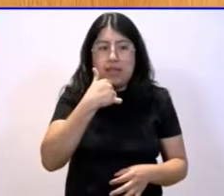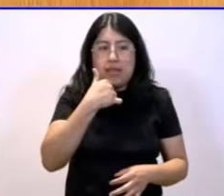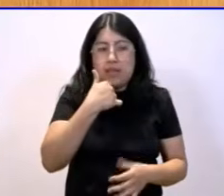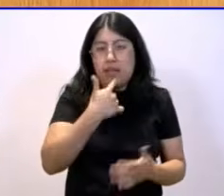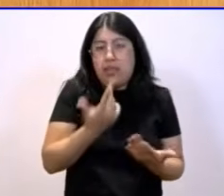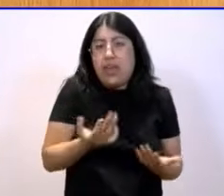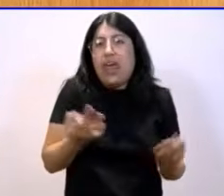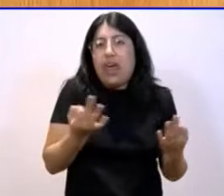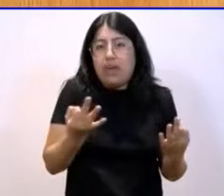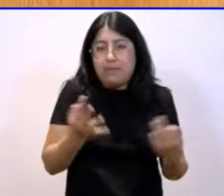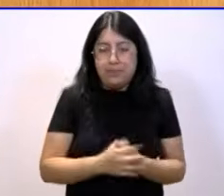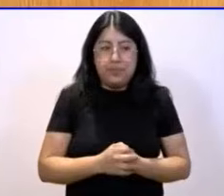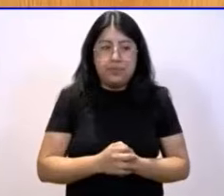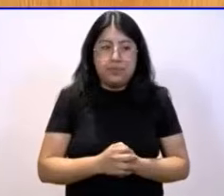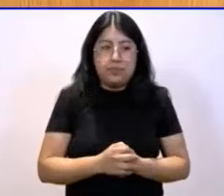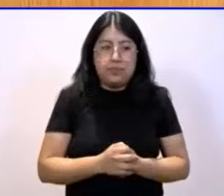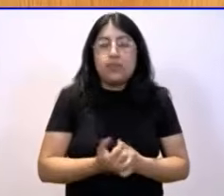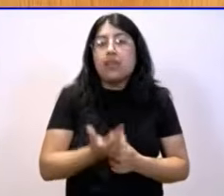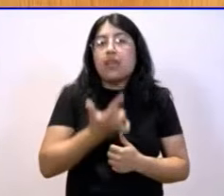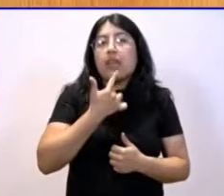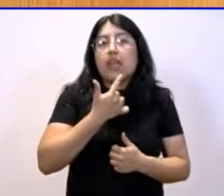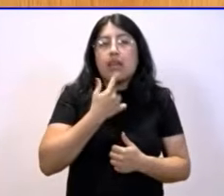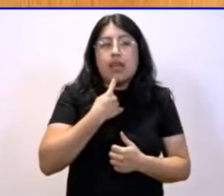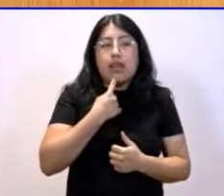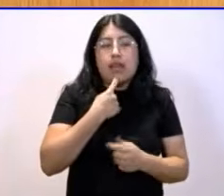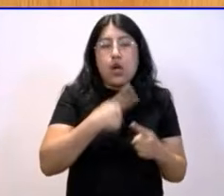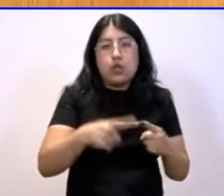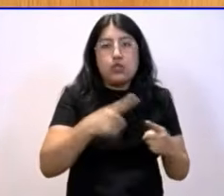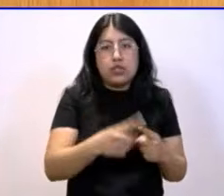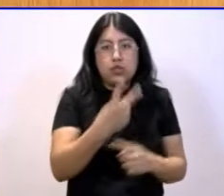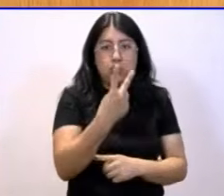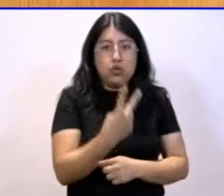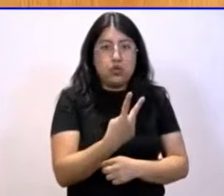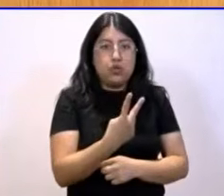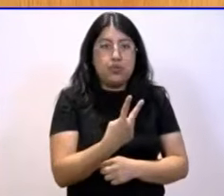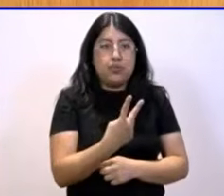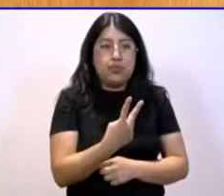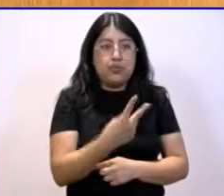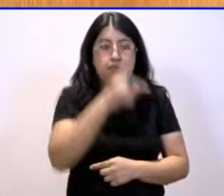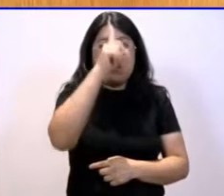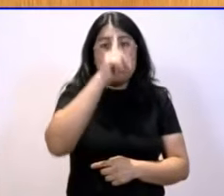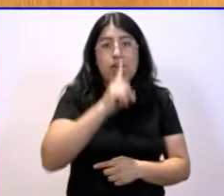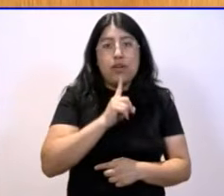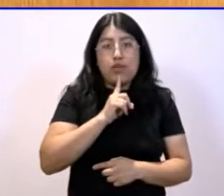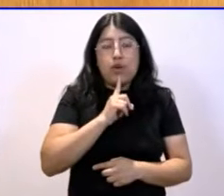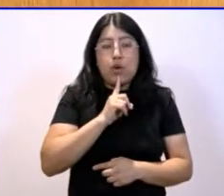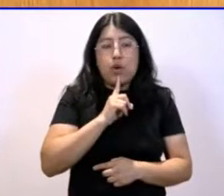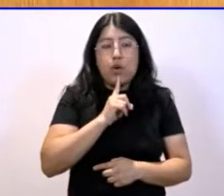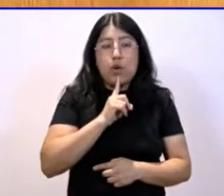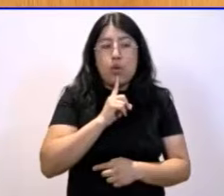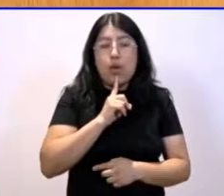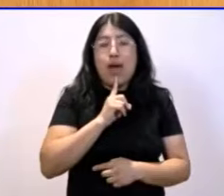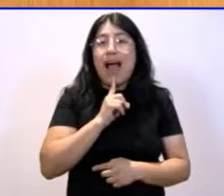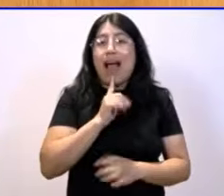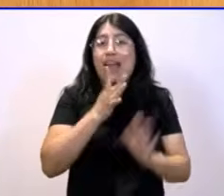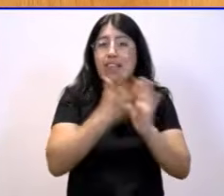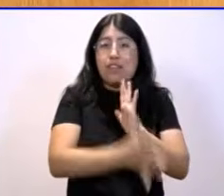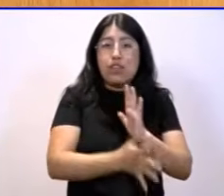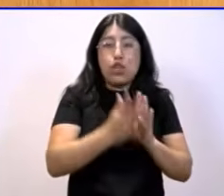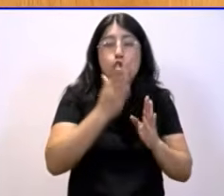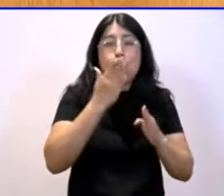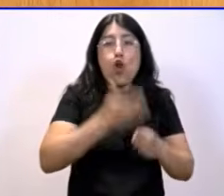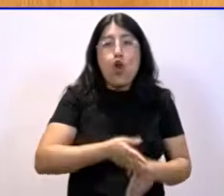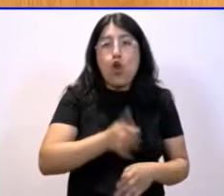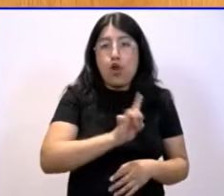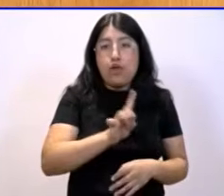dice. La sentencia dice solo dos cosas: que la figura de indefinido no fijo no es compatible con